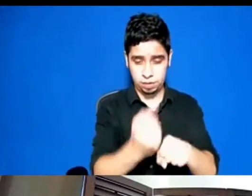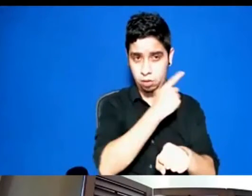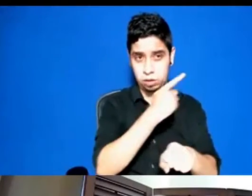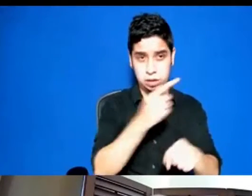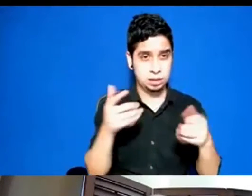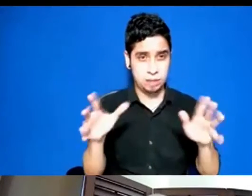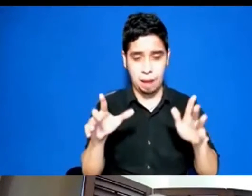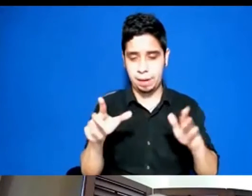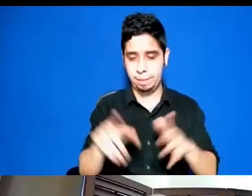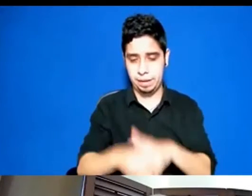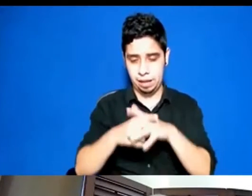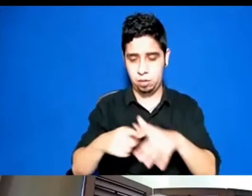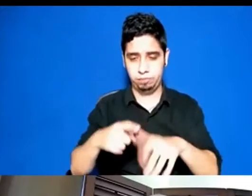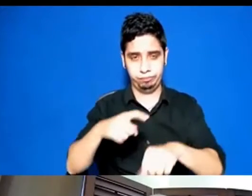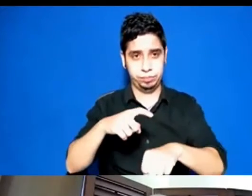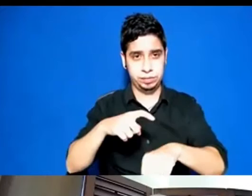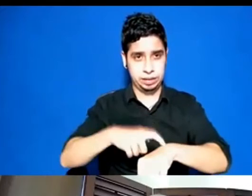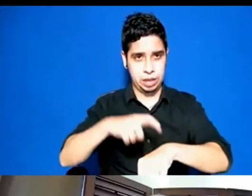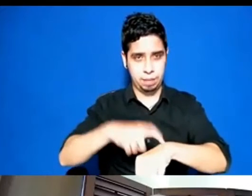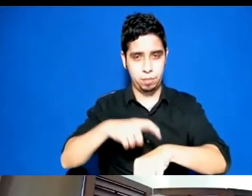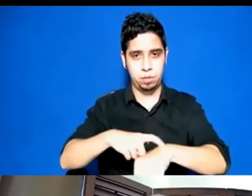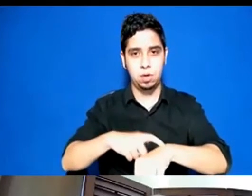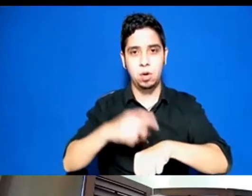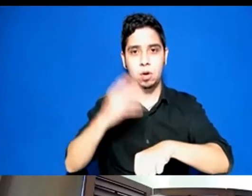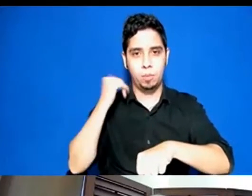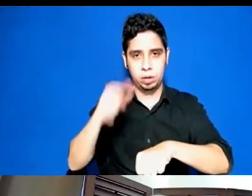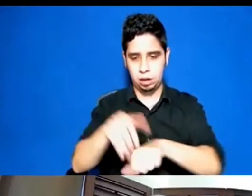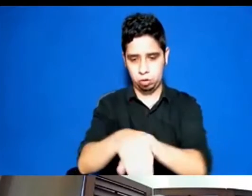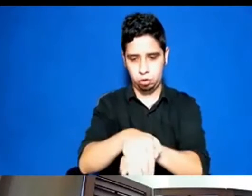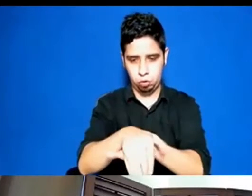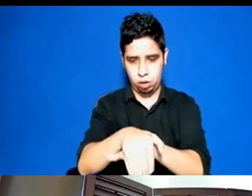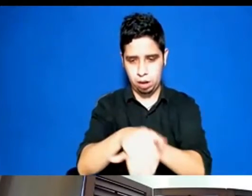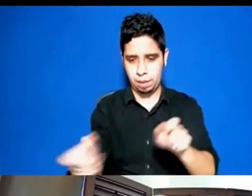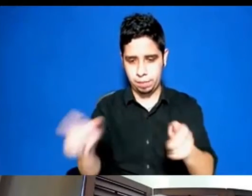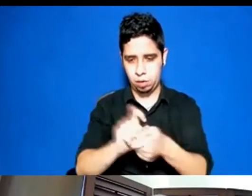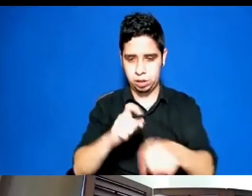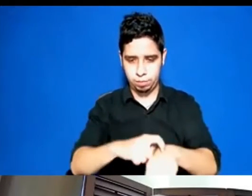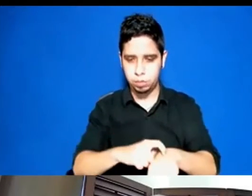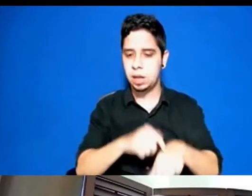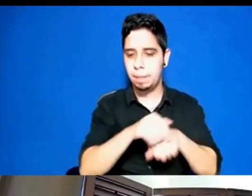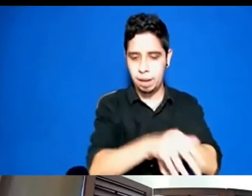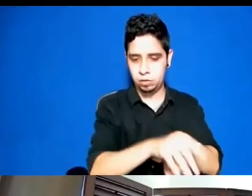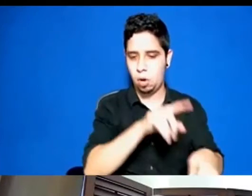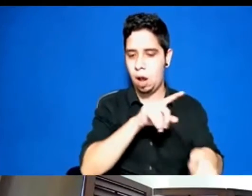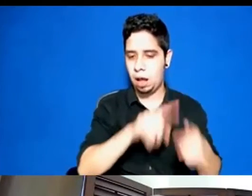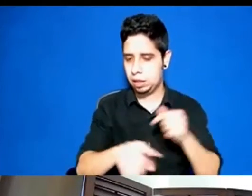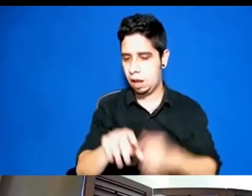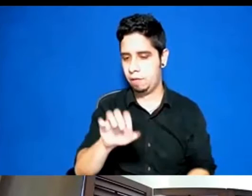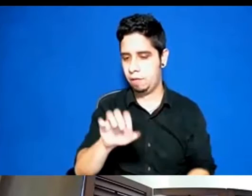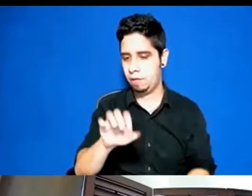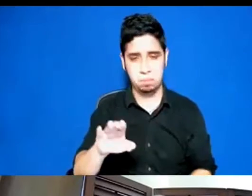la temporada, porque pues como ellas se mudaron de marzo para febrero, pues ya había empezado. ¿Qué ocurrió? O